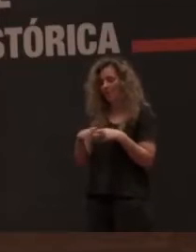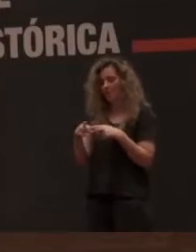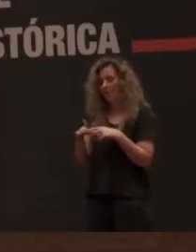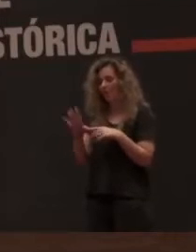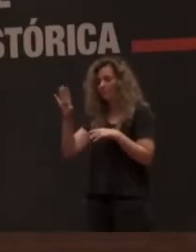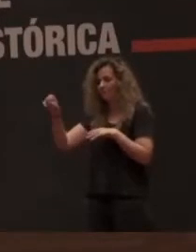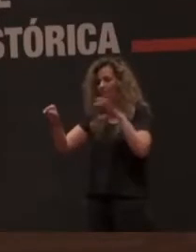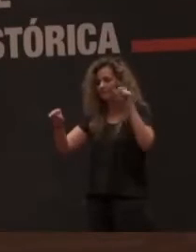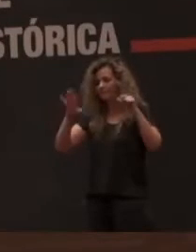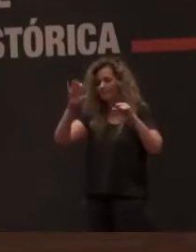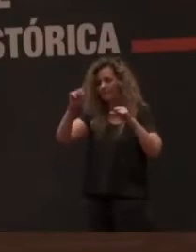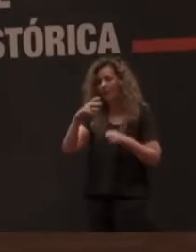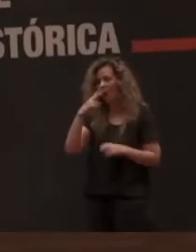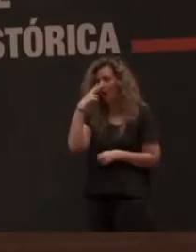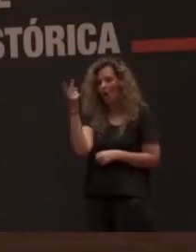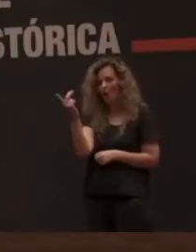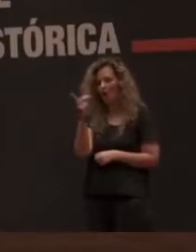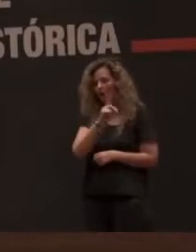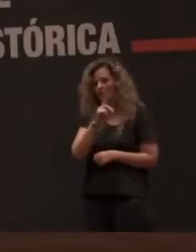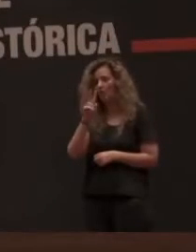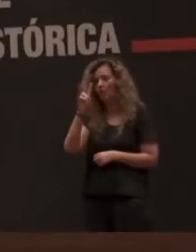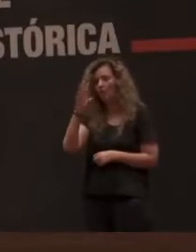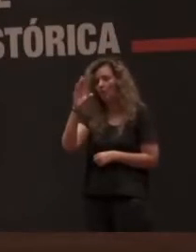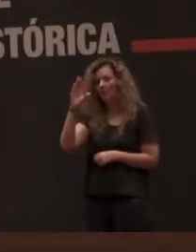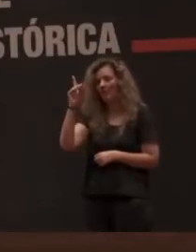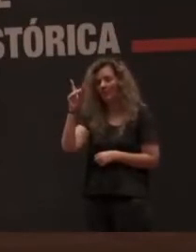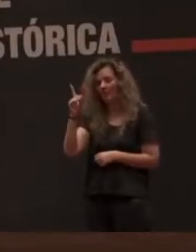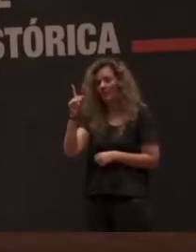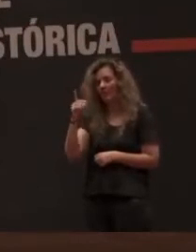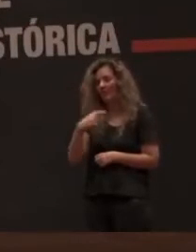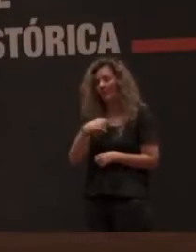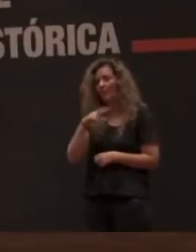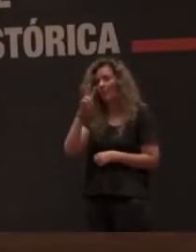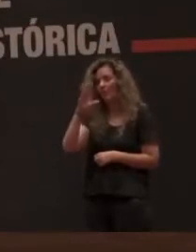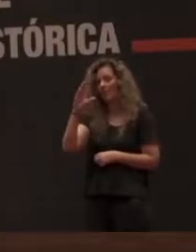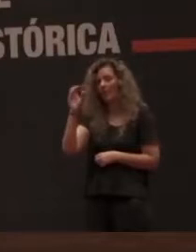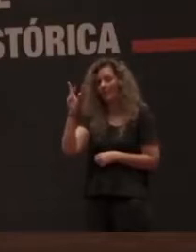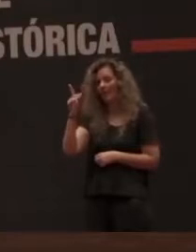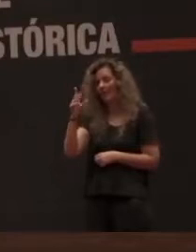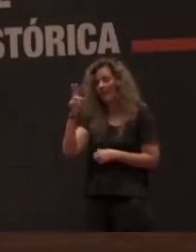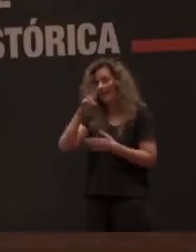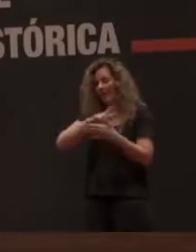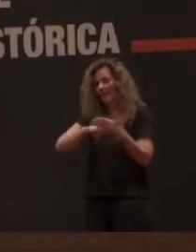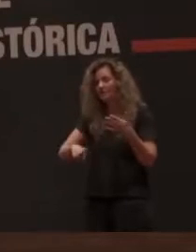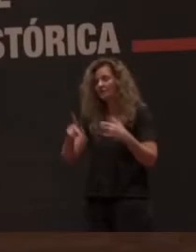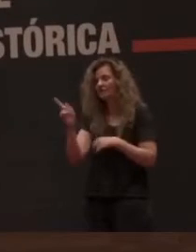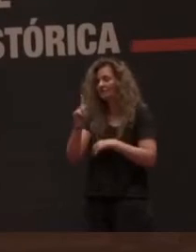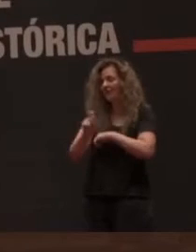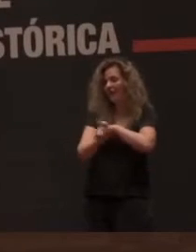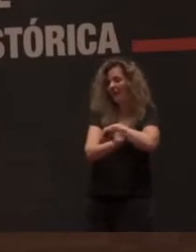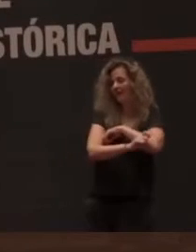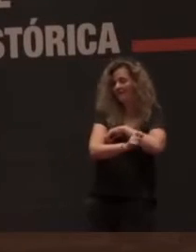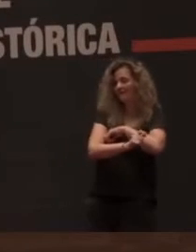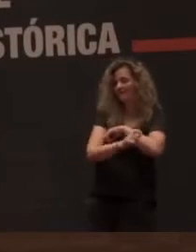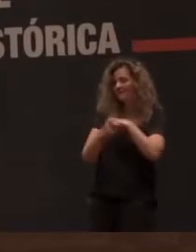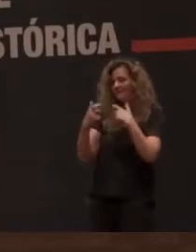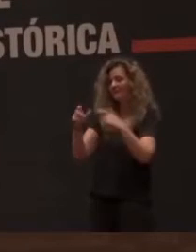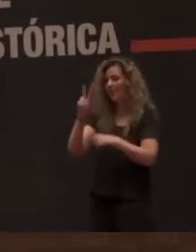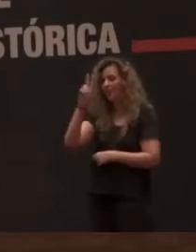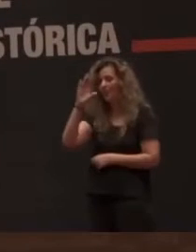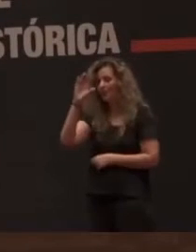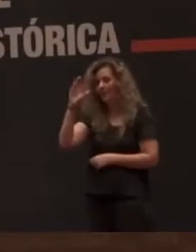entendernos, no interesaba un CD de Galicia, y un CD de Galicia, sino las estrategias de un